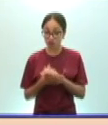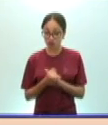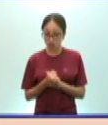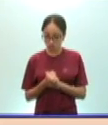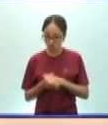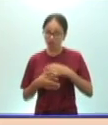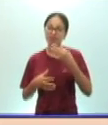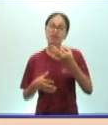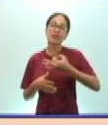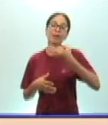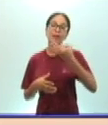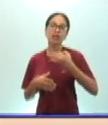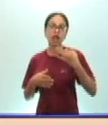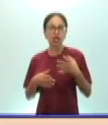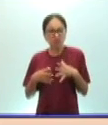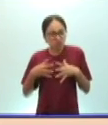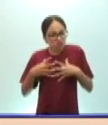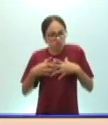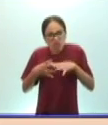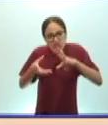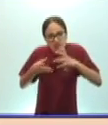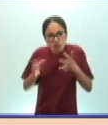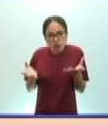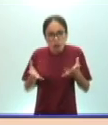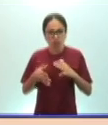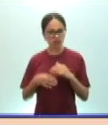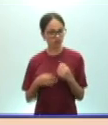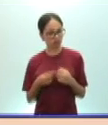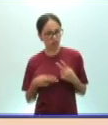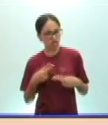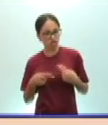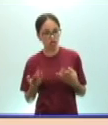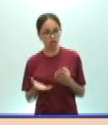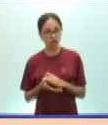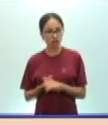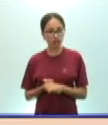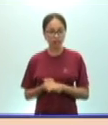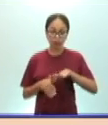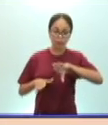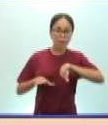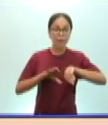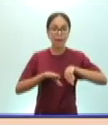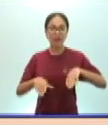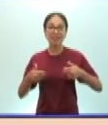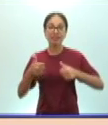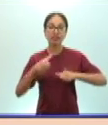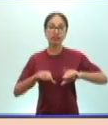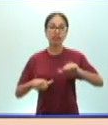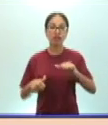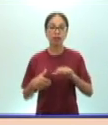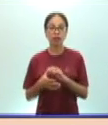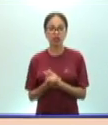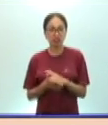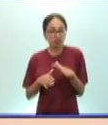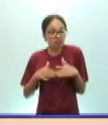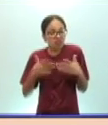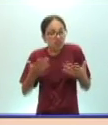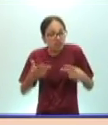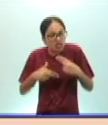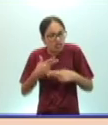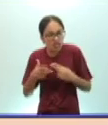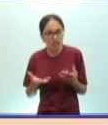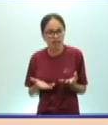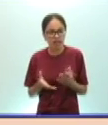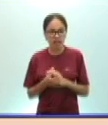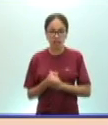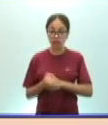que ocurre. Y van ustedes a separar los componentes de la mezcla. ¿Qué operaciones realizó y en qué orden?